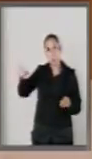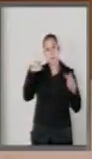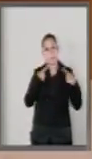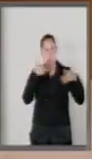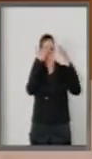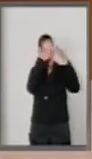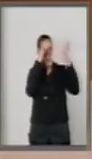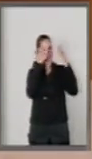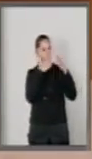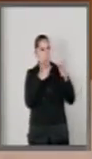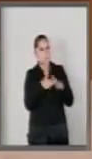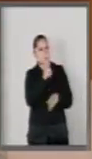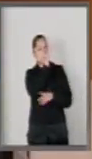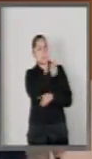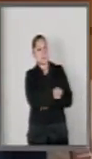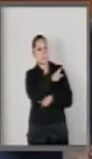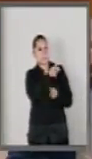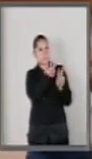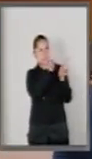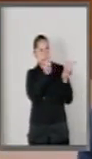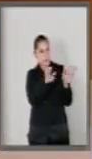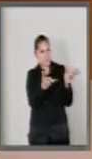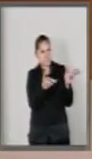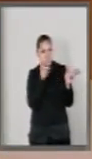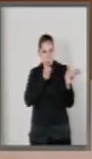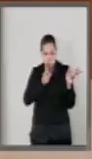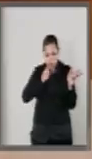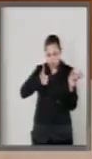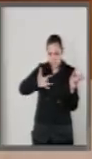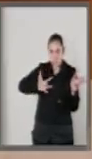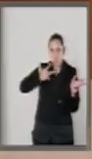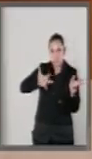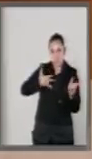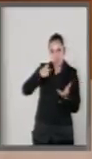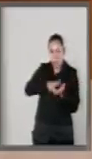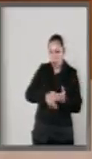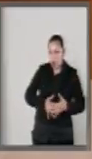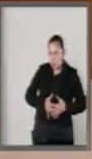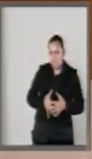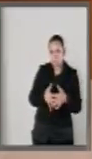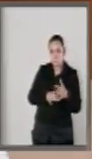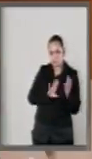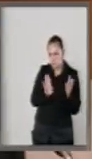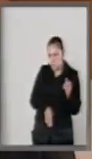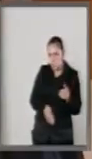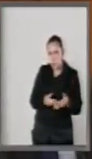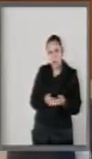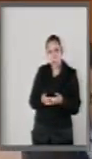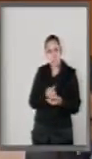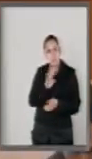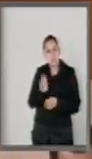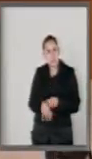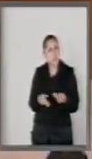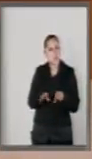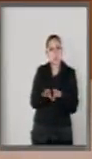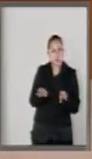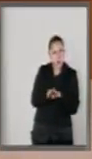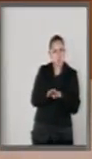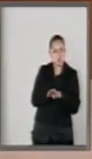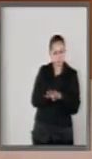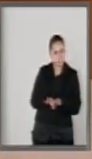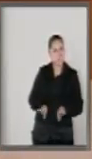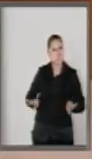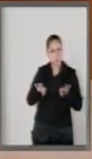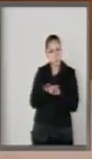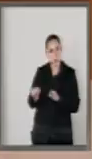problemáticas que representan para las mujeres una pérdida gestacional. Consideramos que las instituciones de salud